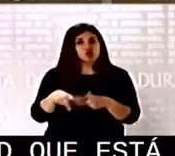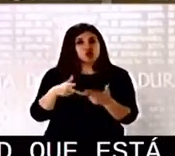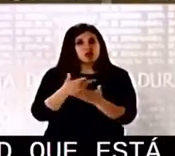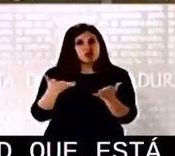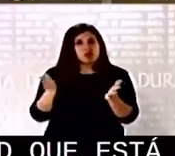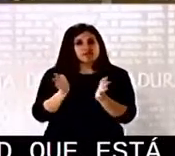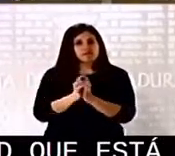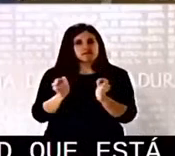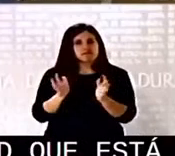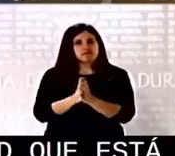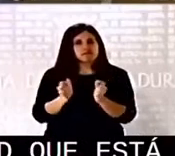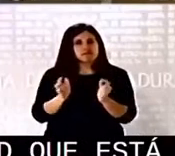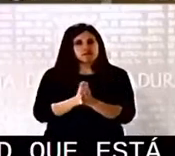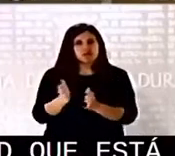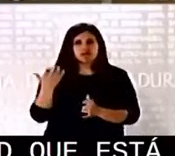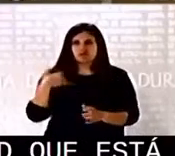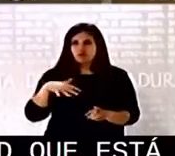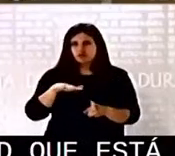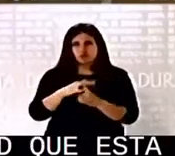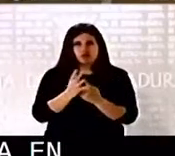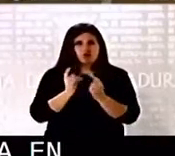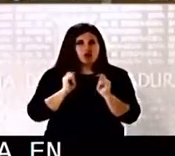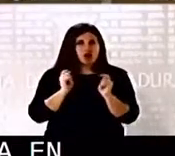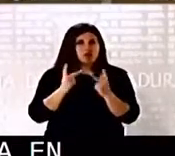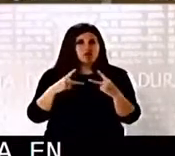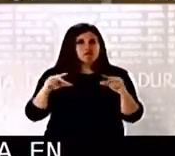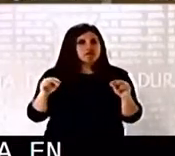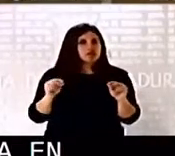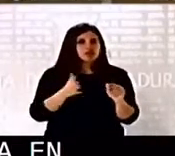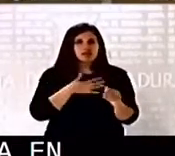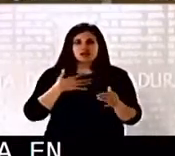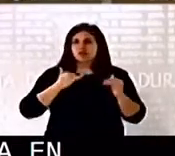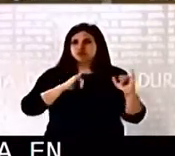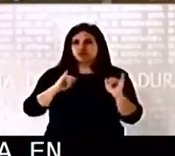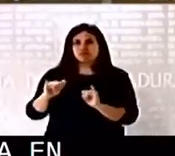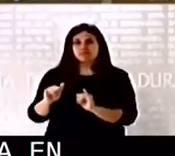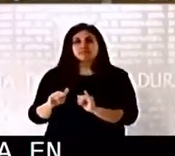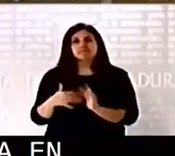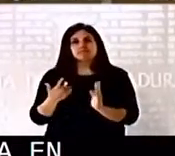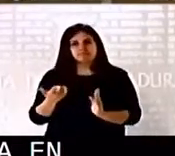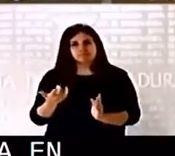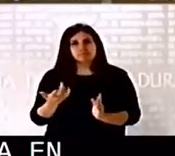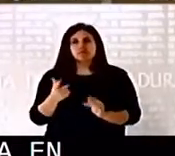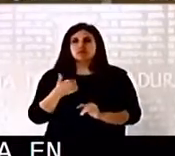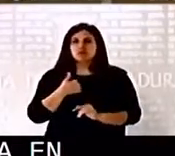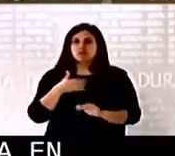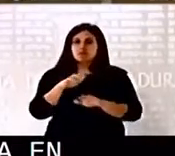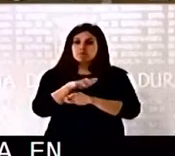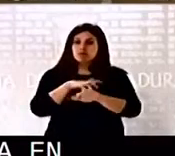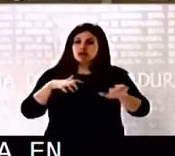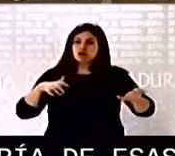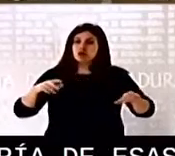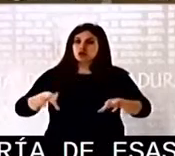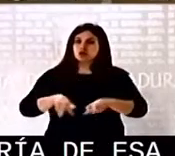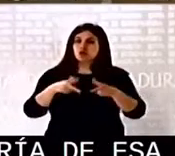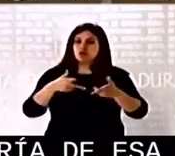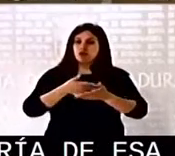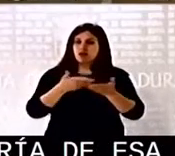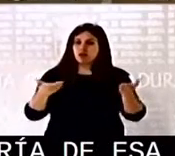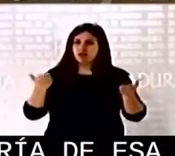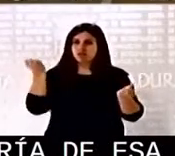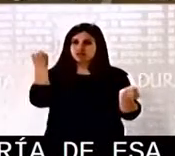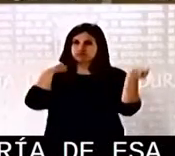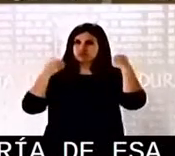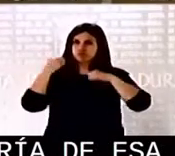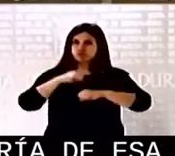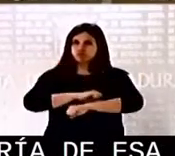de ese estado de alarma, ¿no? En cualquier caso, yo felicito a la mayoría de esa sociedad que está siendo muy